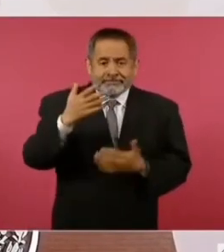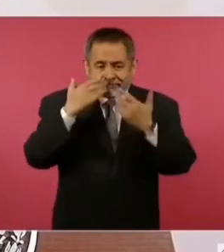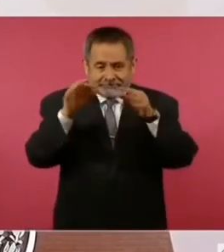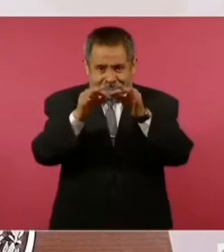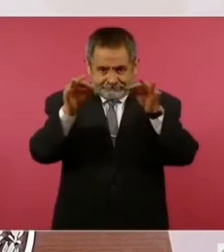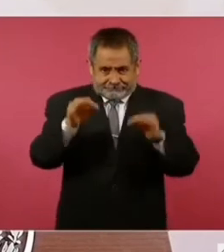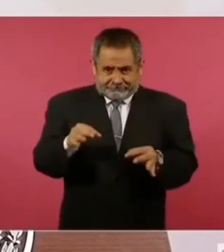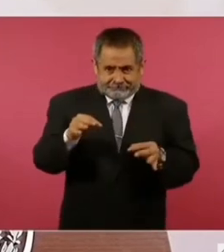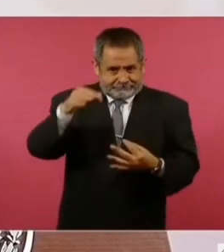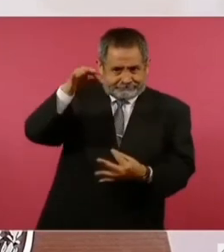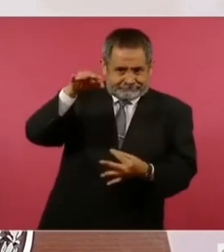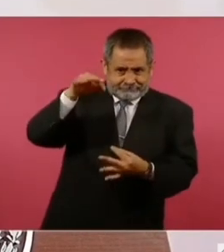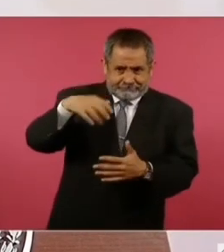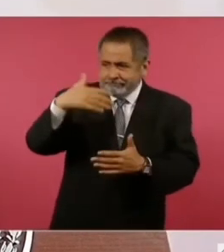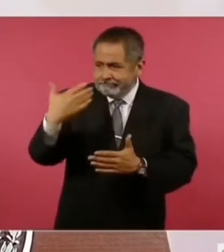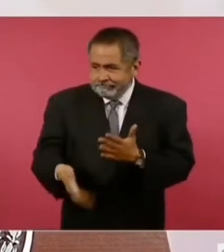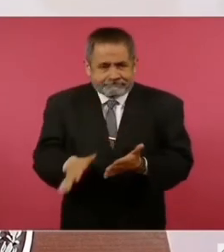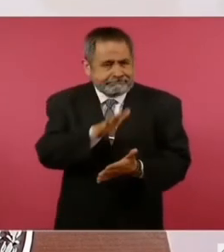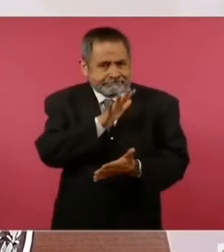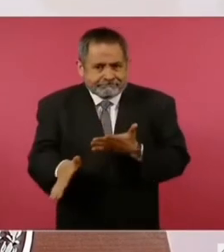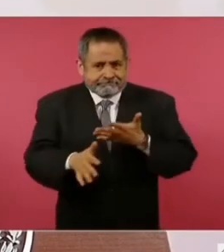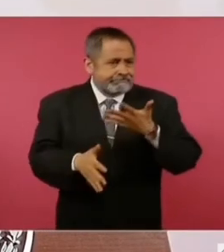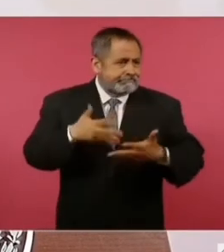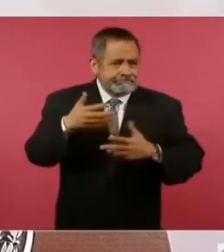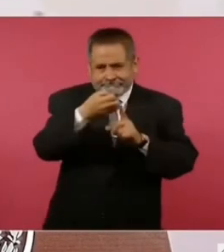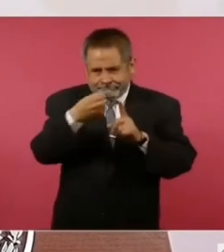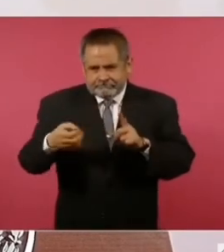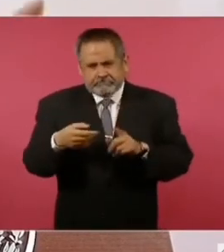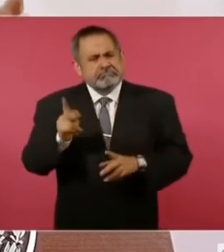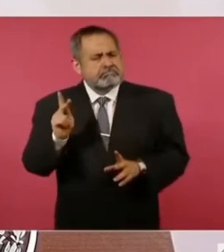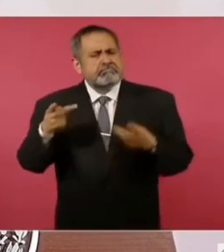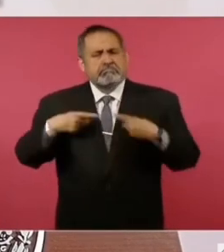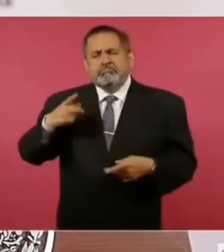boletas suficientes y de que faltó organización, la